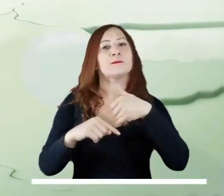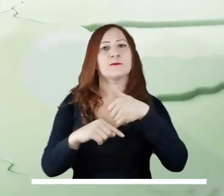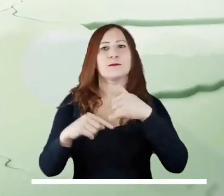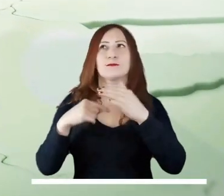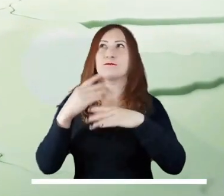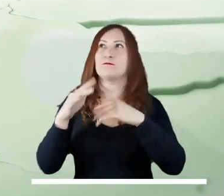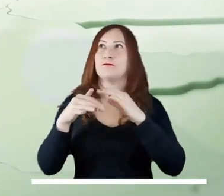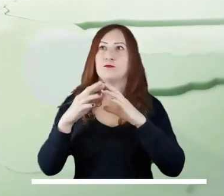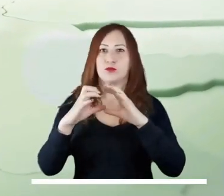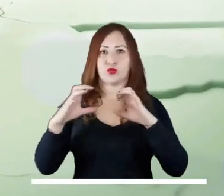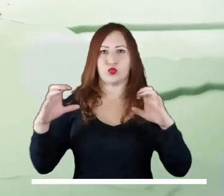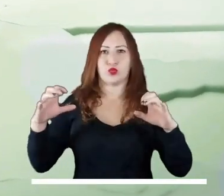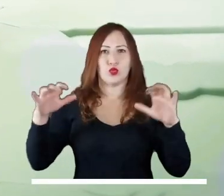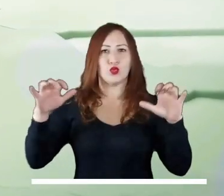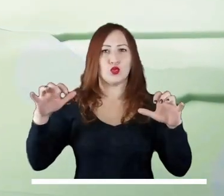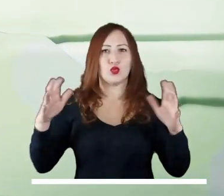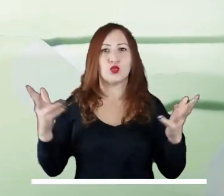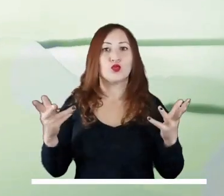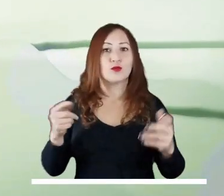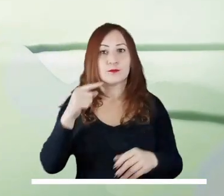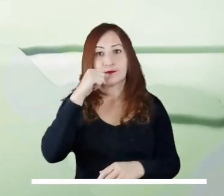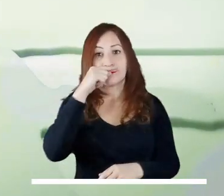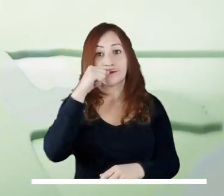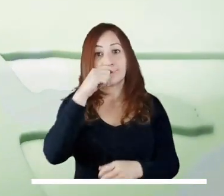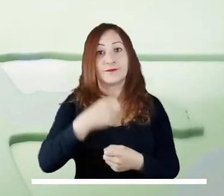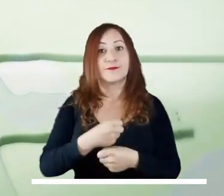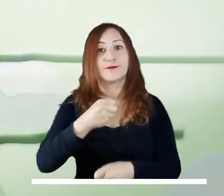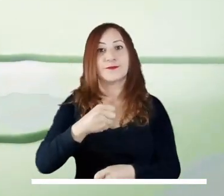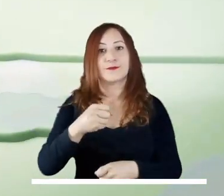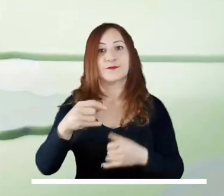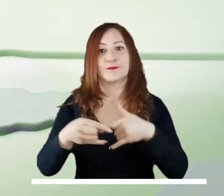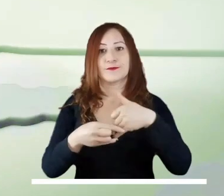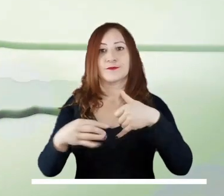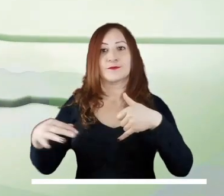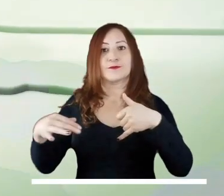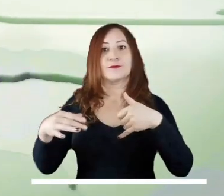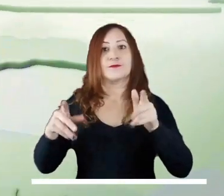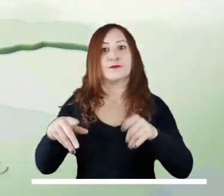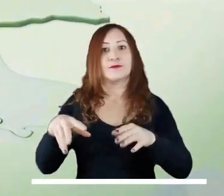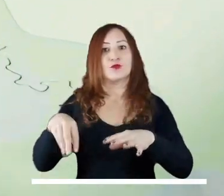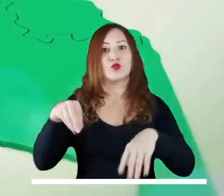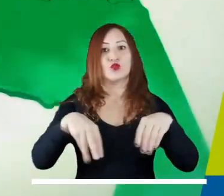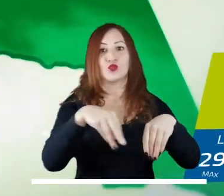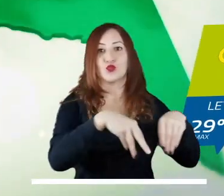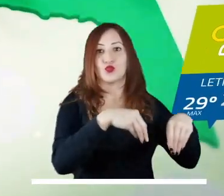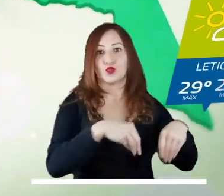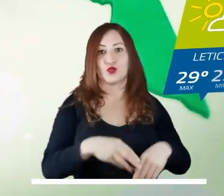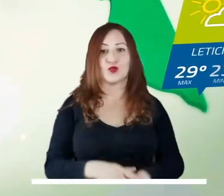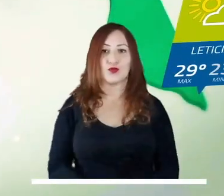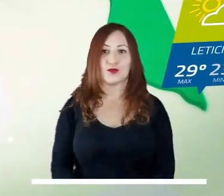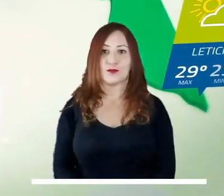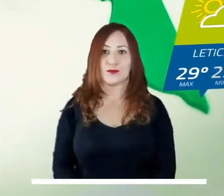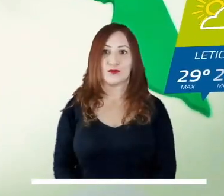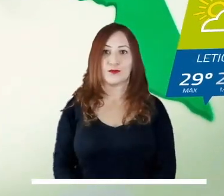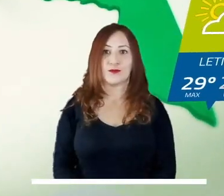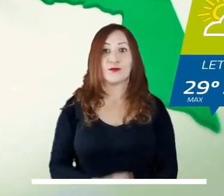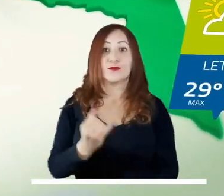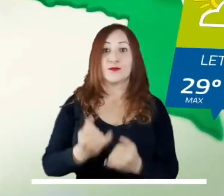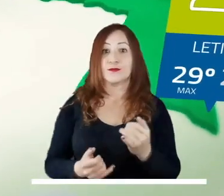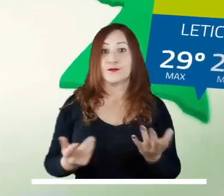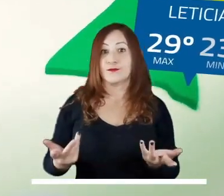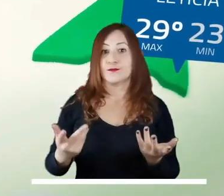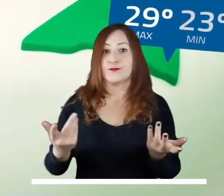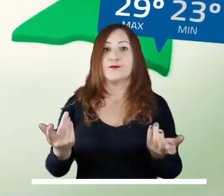concentrarían en el piedemonte de Meta y Casanare, al igual que en el sur de Vichada. El cielo encapotado previsto en el sur del país podría